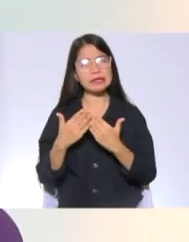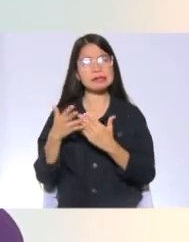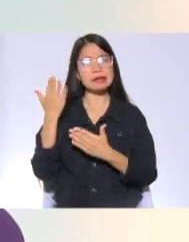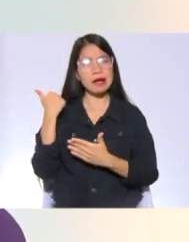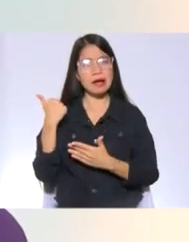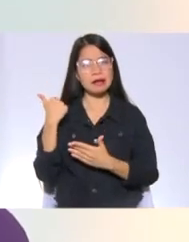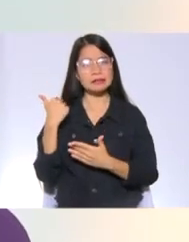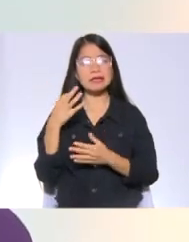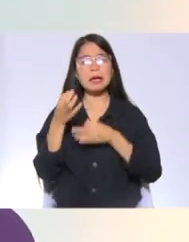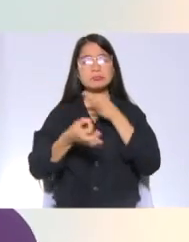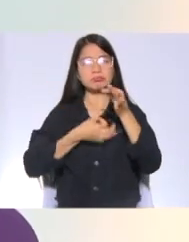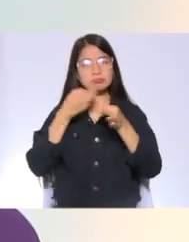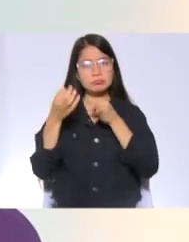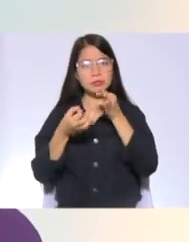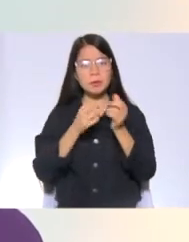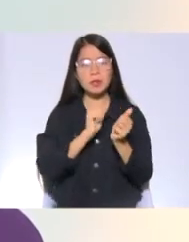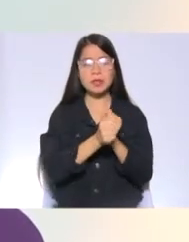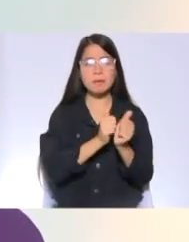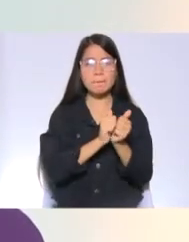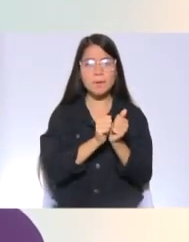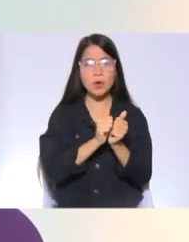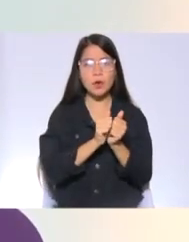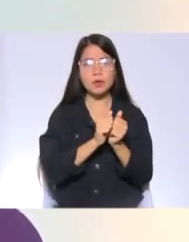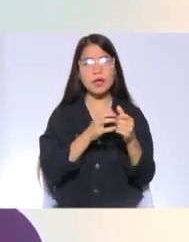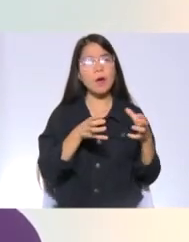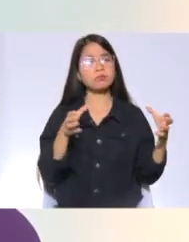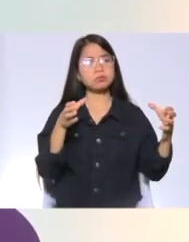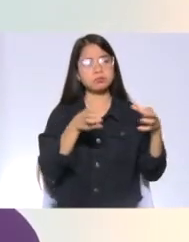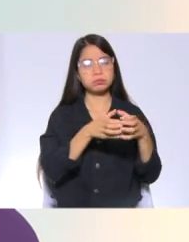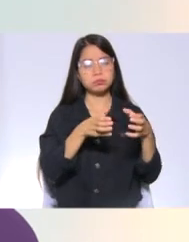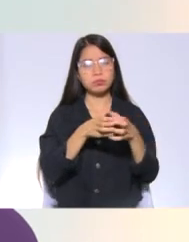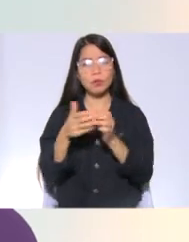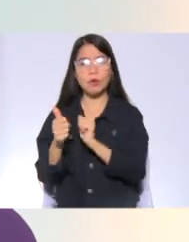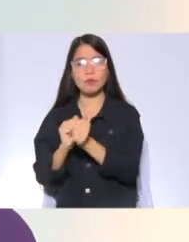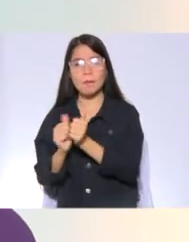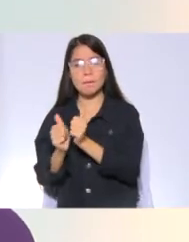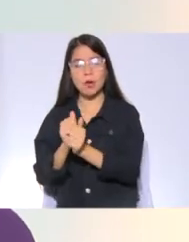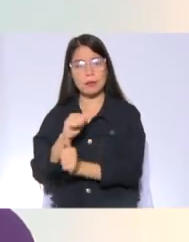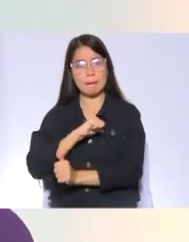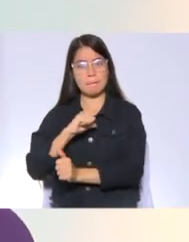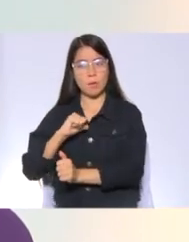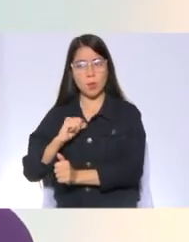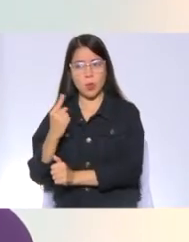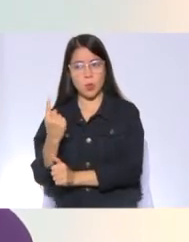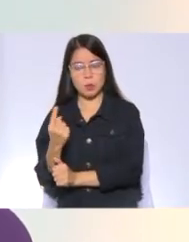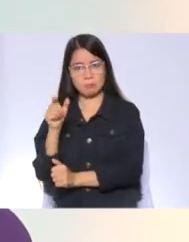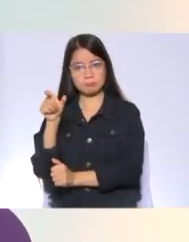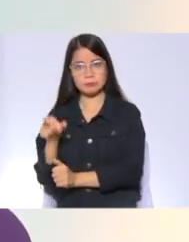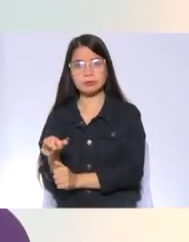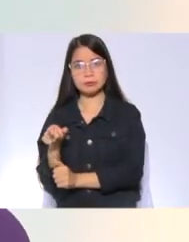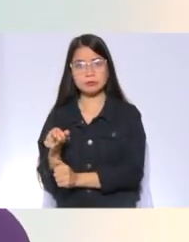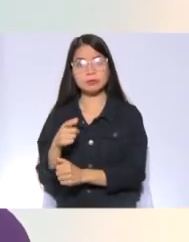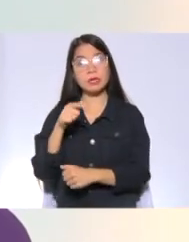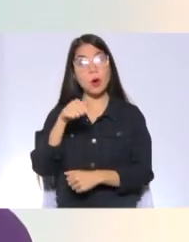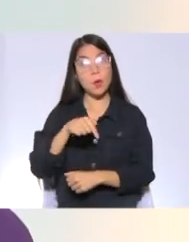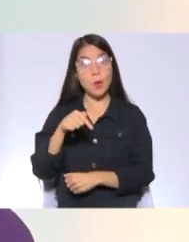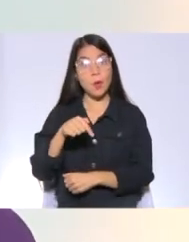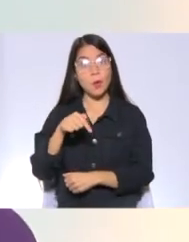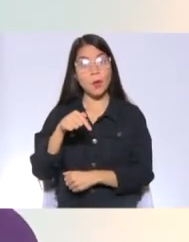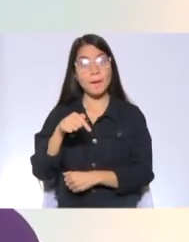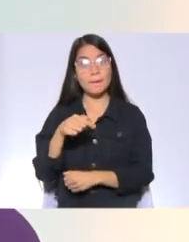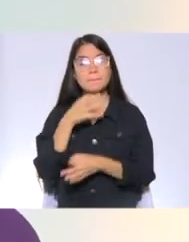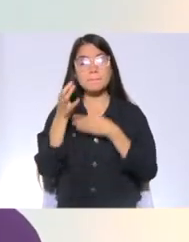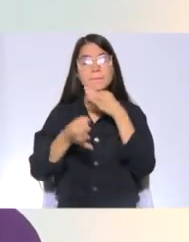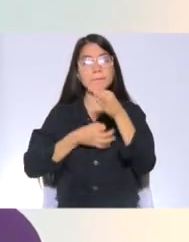deportes colectivos y deportes individuales. Hoy vamos a ver otra clasificación de los deportes. Pero vamos a comenzar nuestra